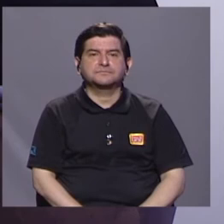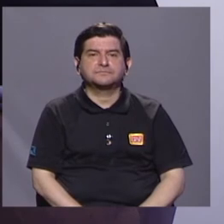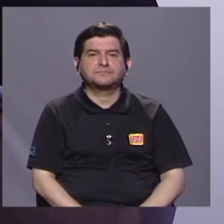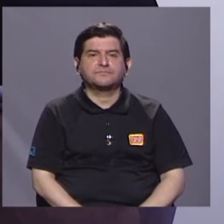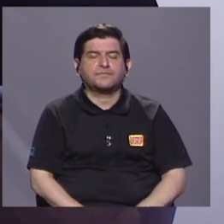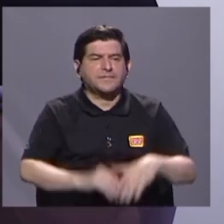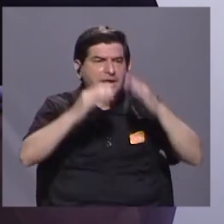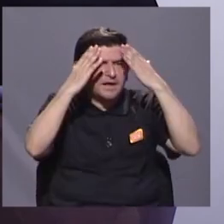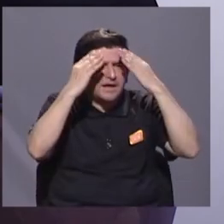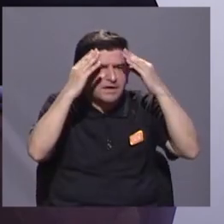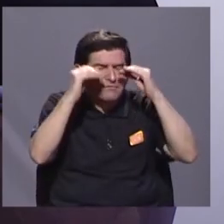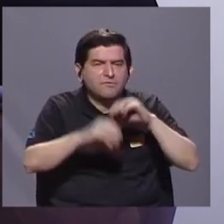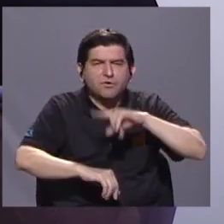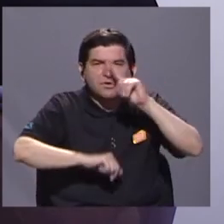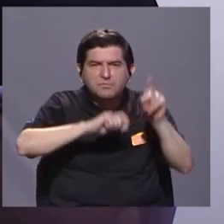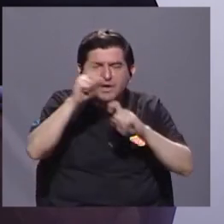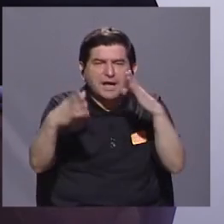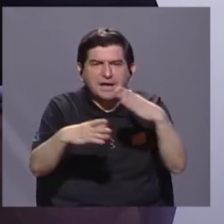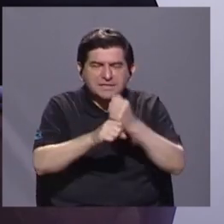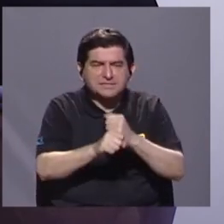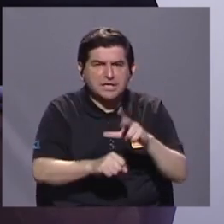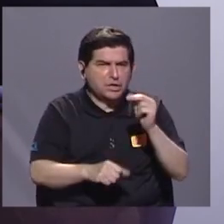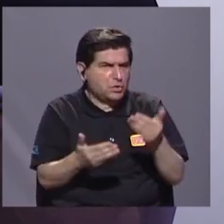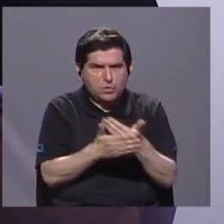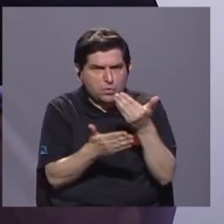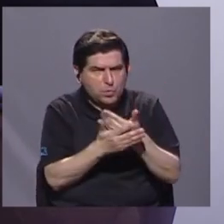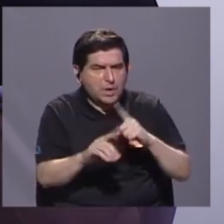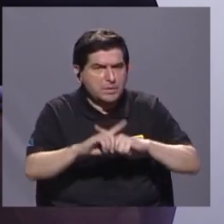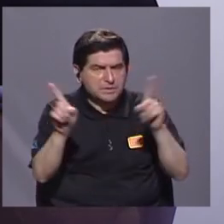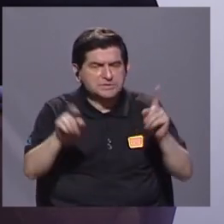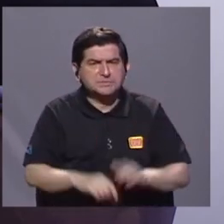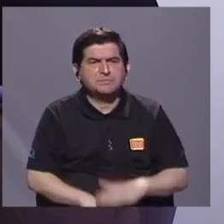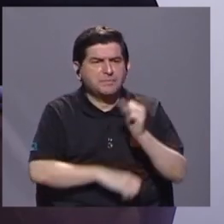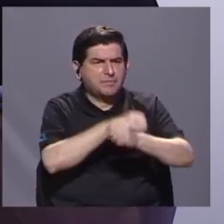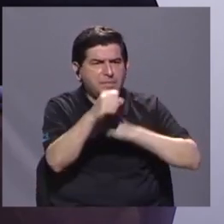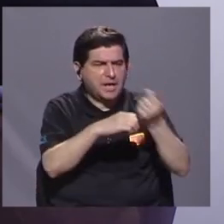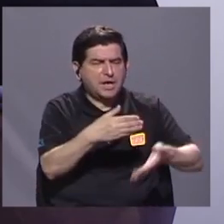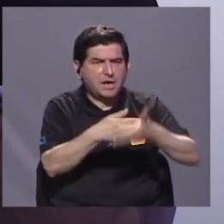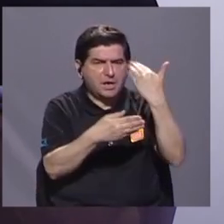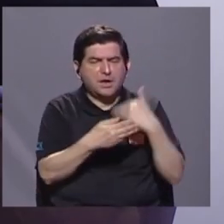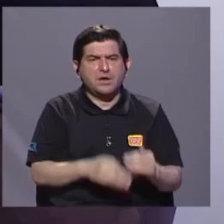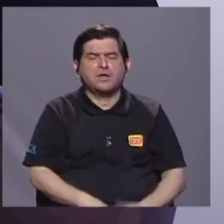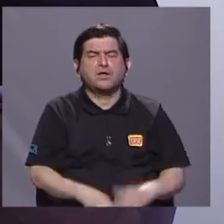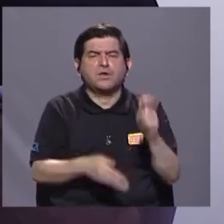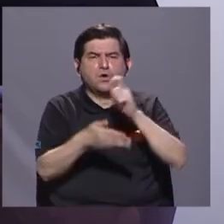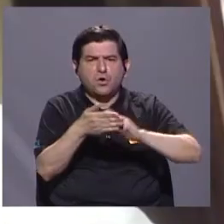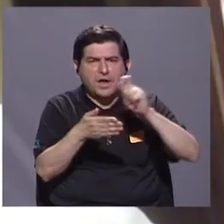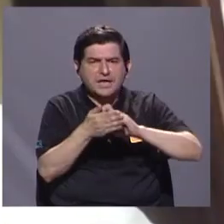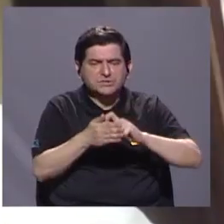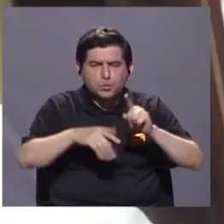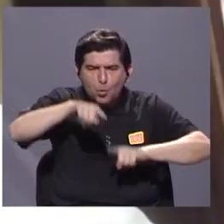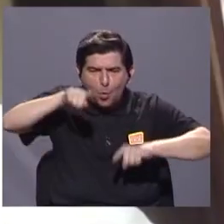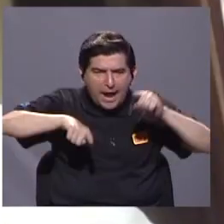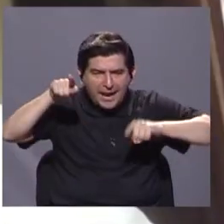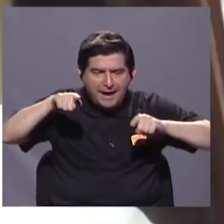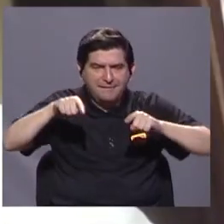hay informes o hay encuestas que se han realizado, no recientemente, sino del año pasado por parte de la Escuela Estadística, que